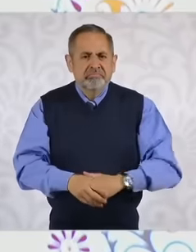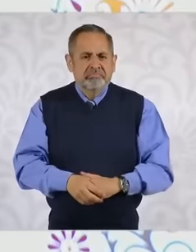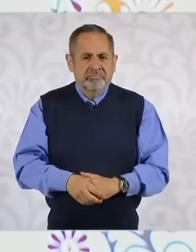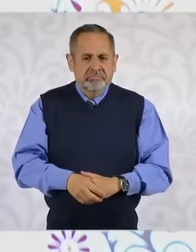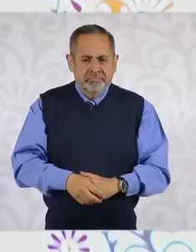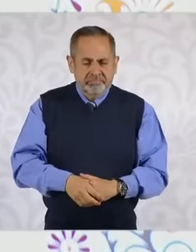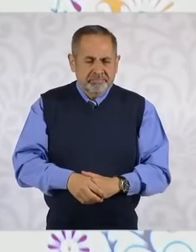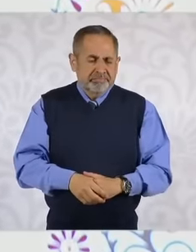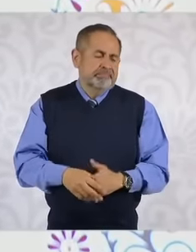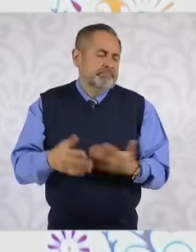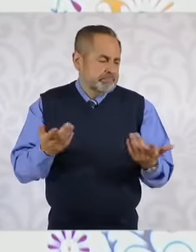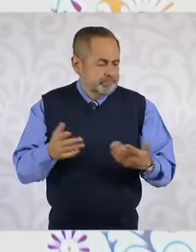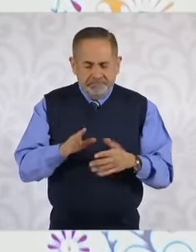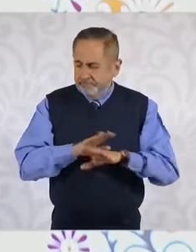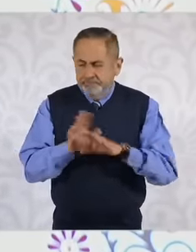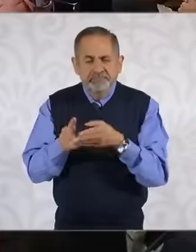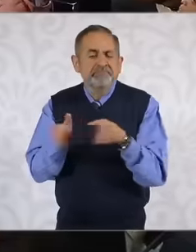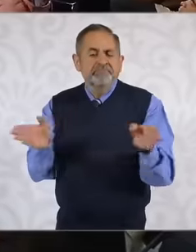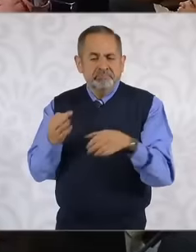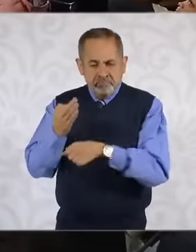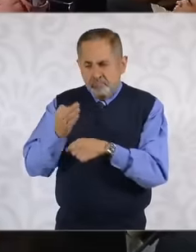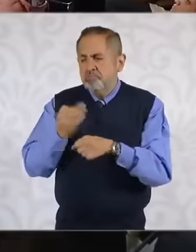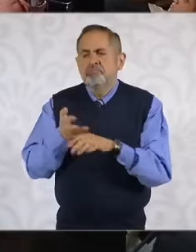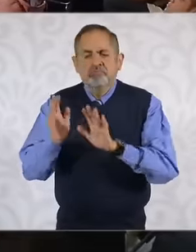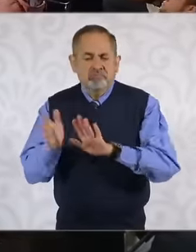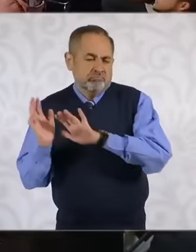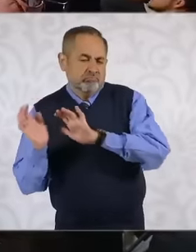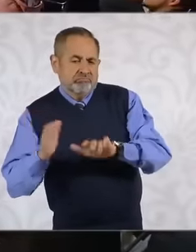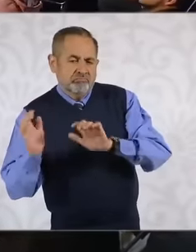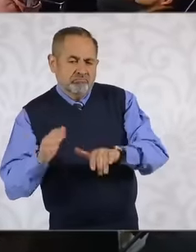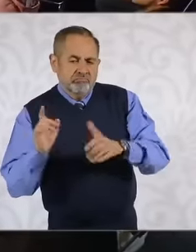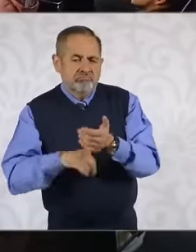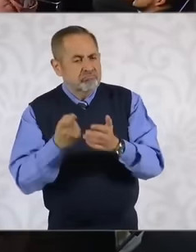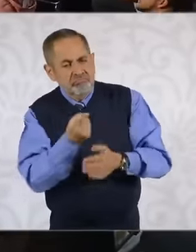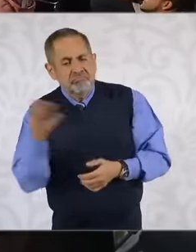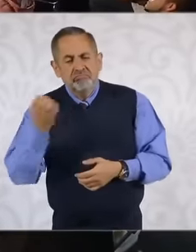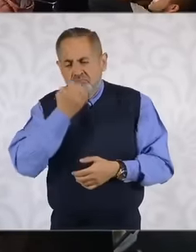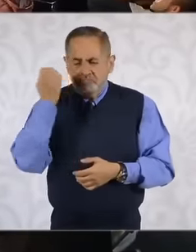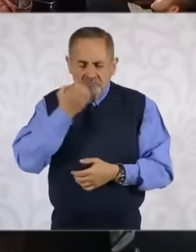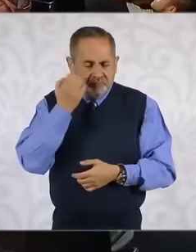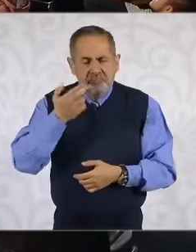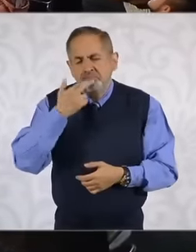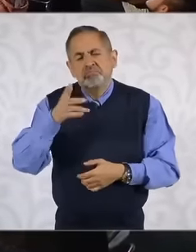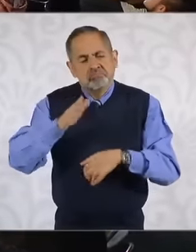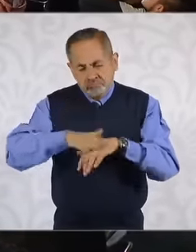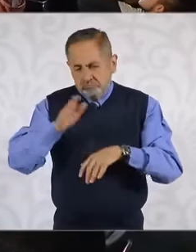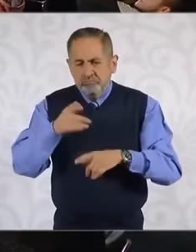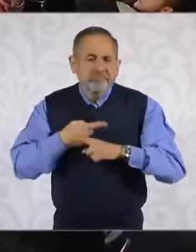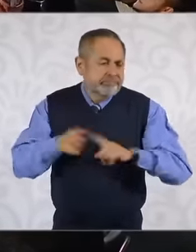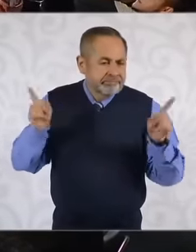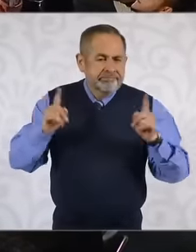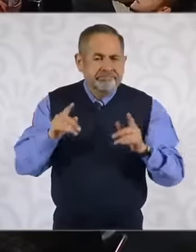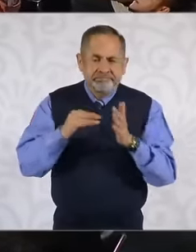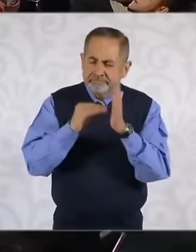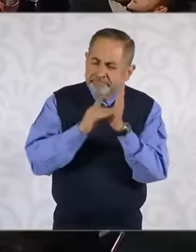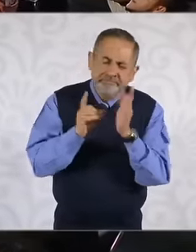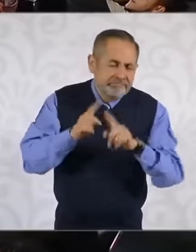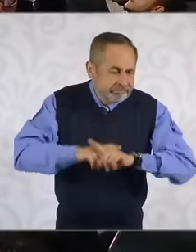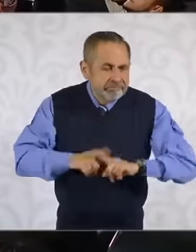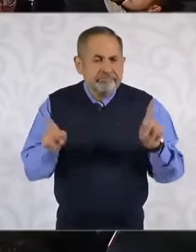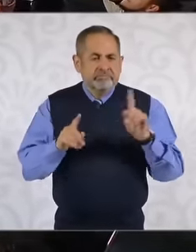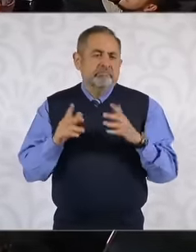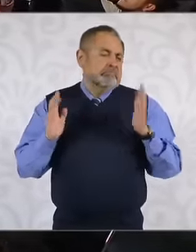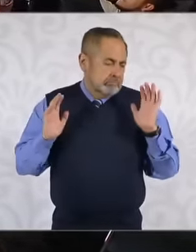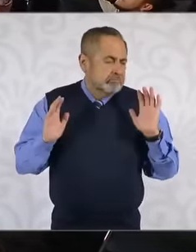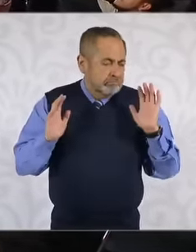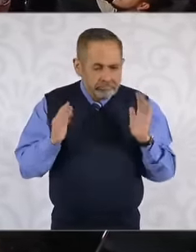se aumentó el número de ingresos a residencias, es decir, cambió el modelo. Y ahora a nosotros nos toca